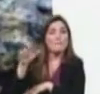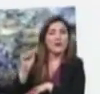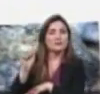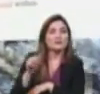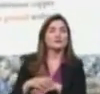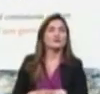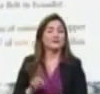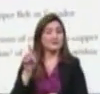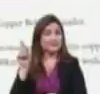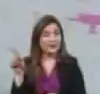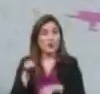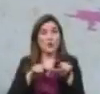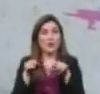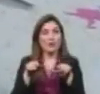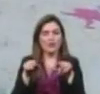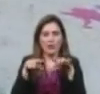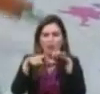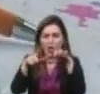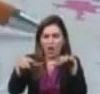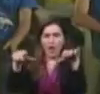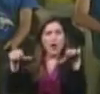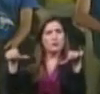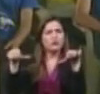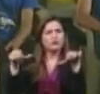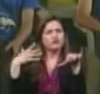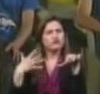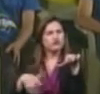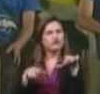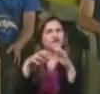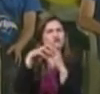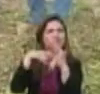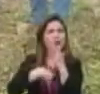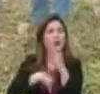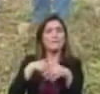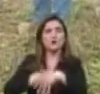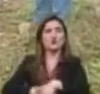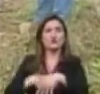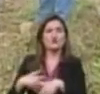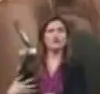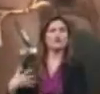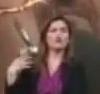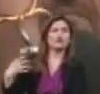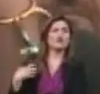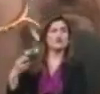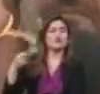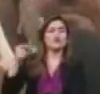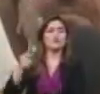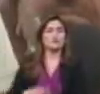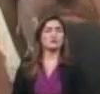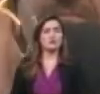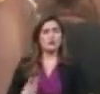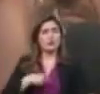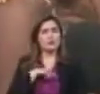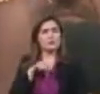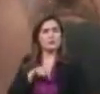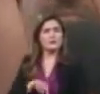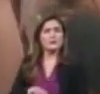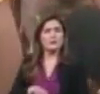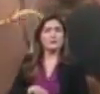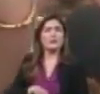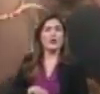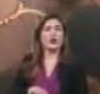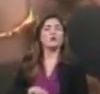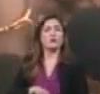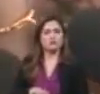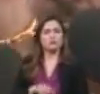de los Bancos estaba en el mapa minero y a sus habitantes los movilizó de inmediato. Y por eso estamos aquí. Queremos que